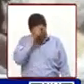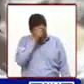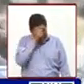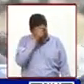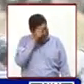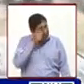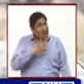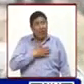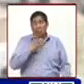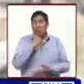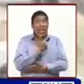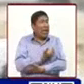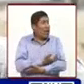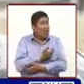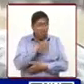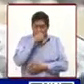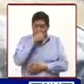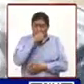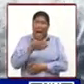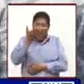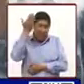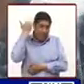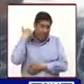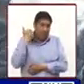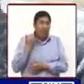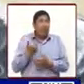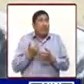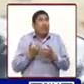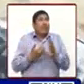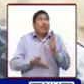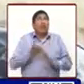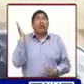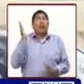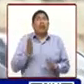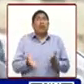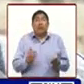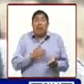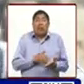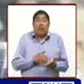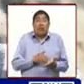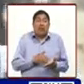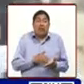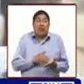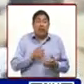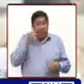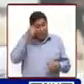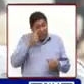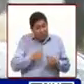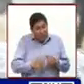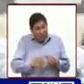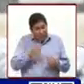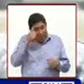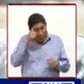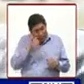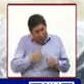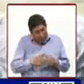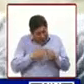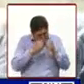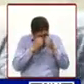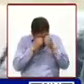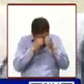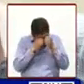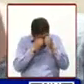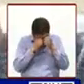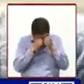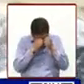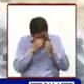mi hijita la más querida. Y no, pues se me fue y es volver a revivir, a recordar, ¿no? Y por